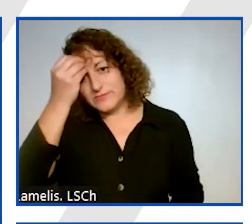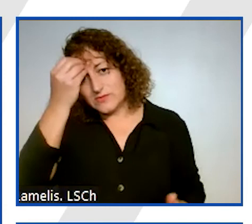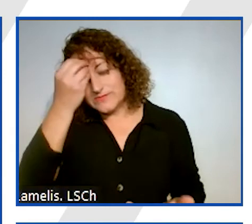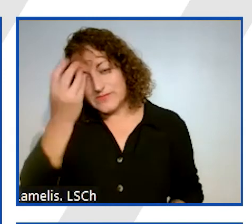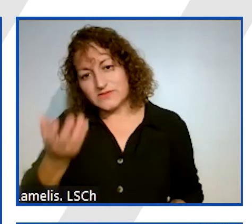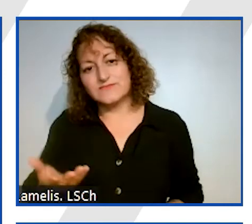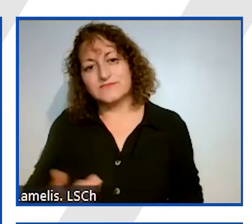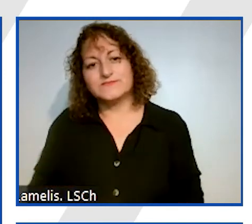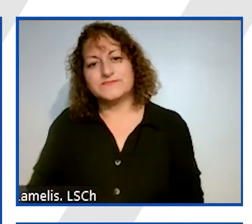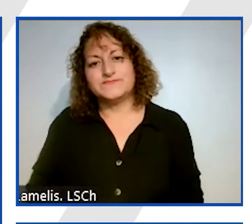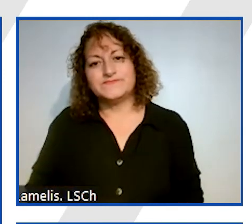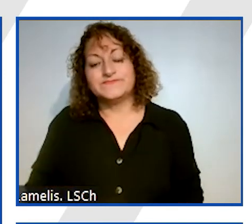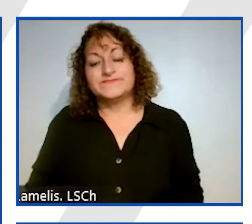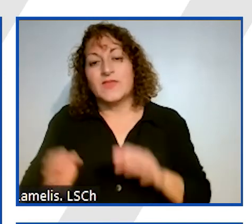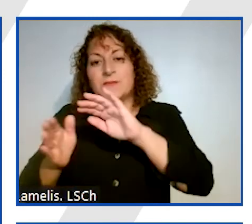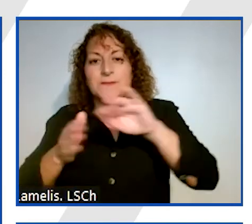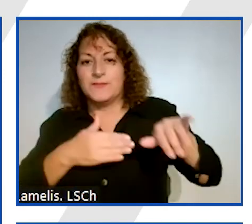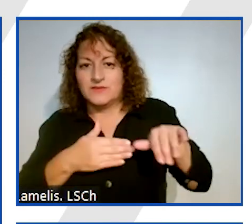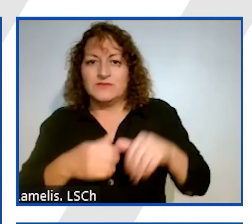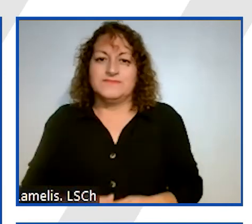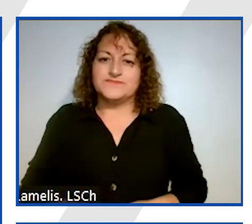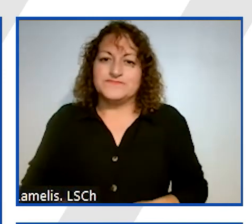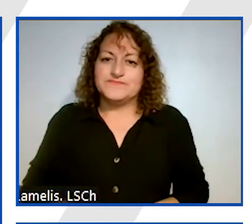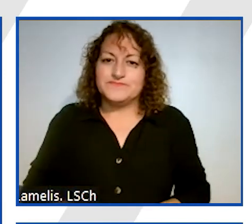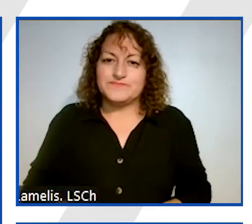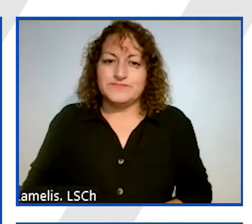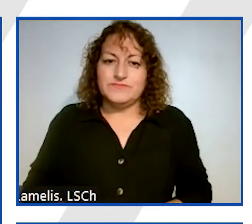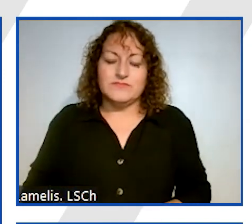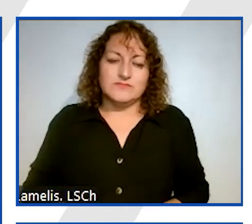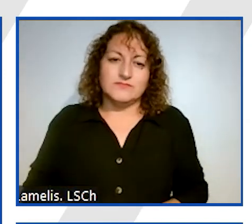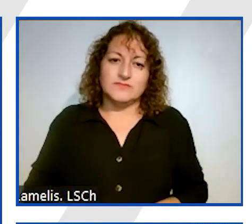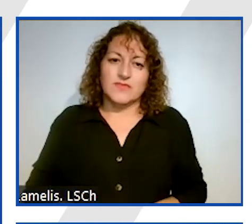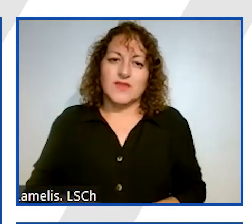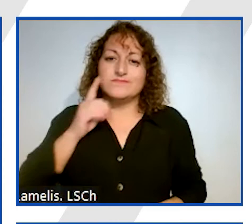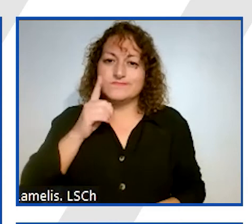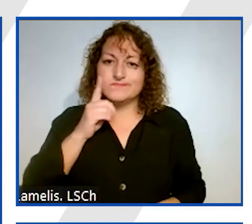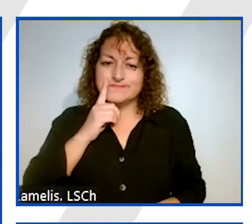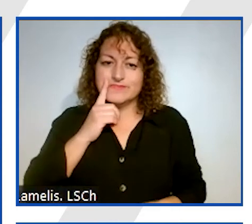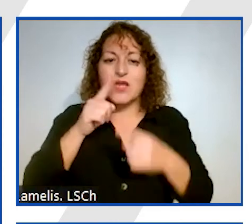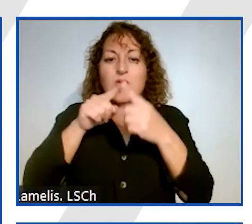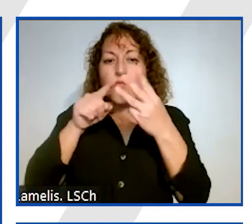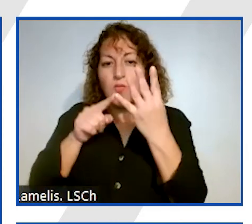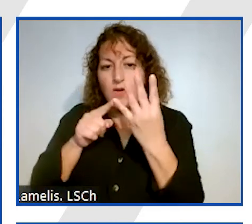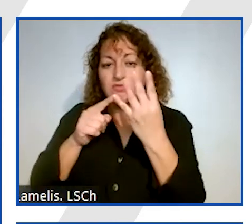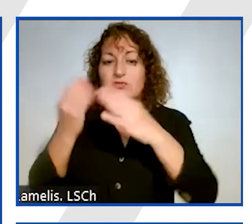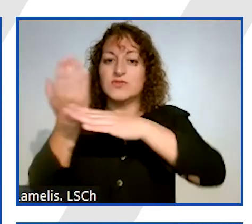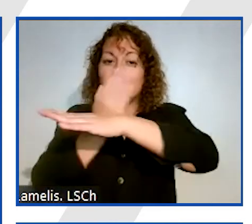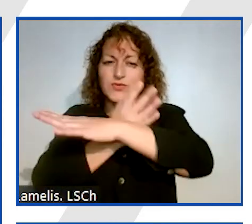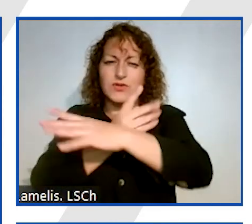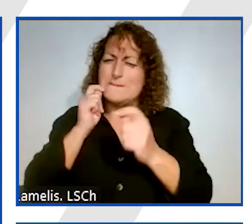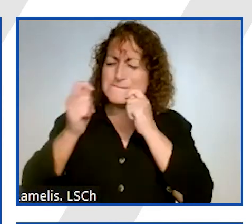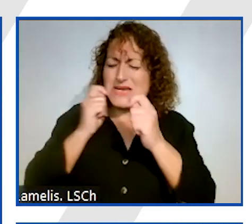Y aparte, y volviendo a los tiburones de nuestra zona, tenemos 4 tiburones en peligro crítico de